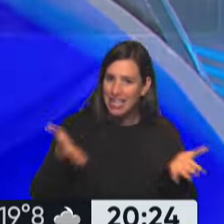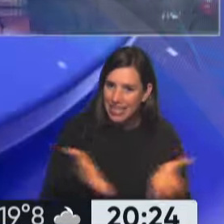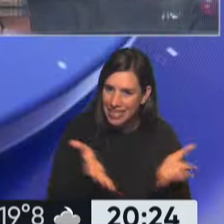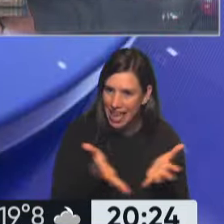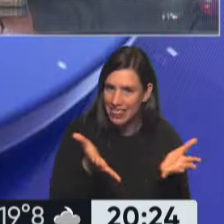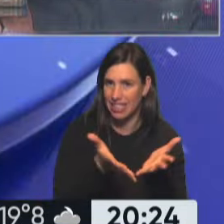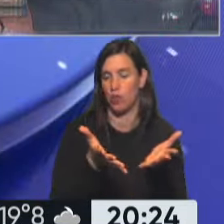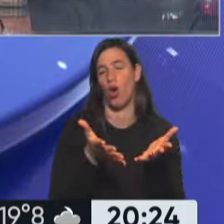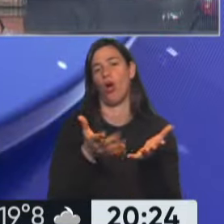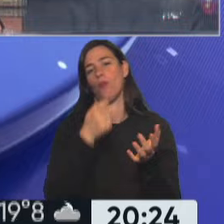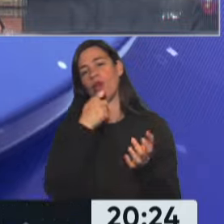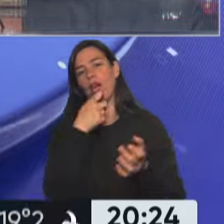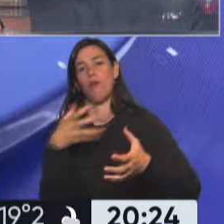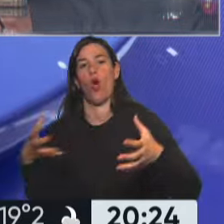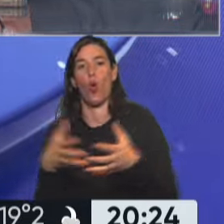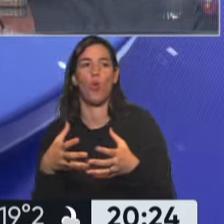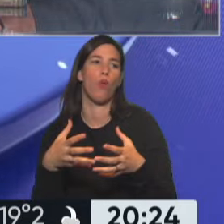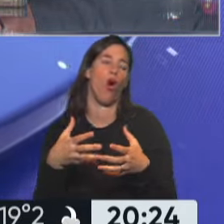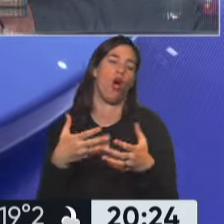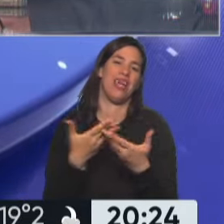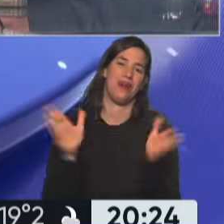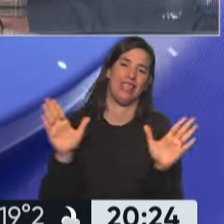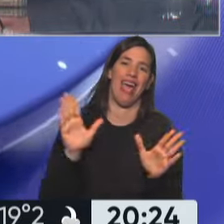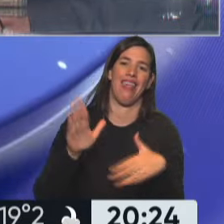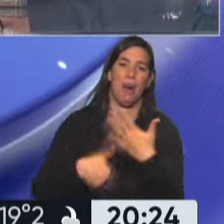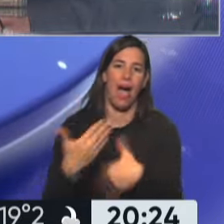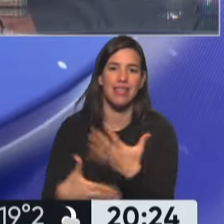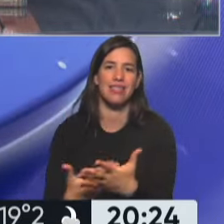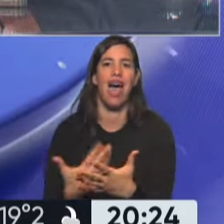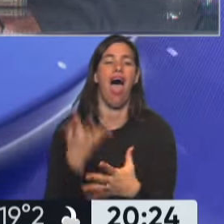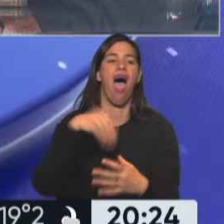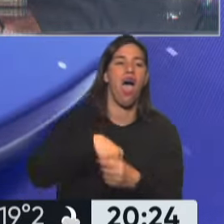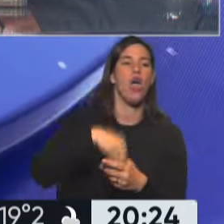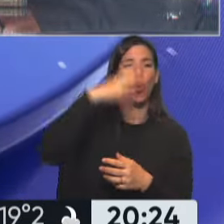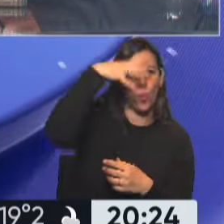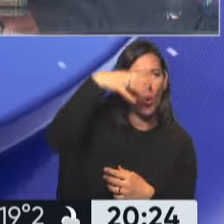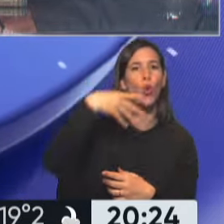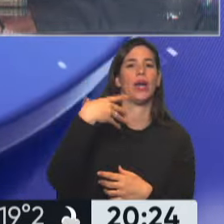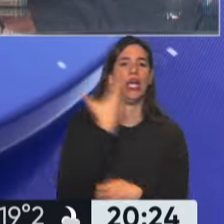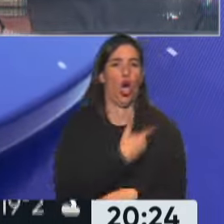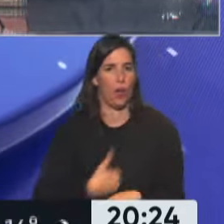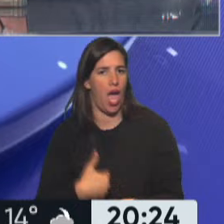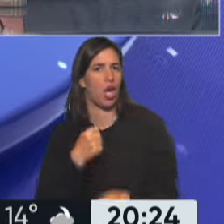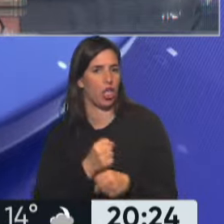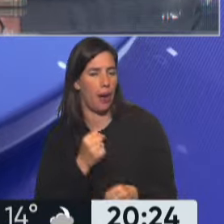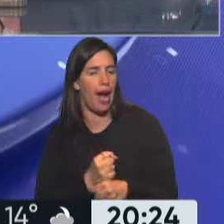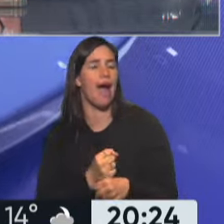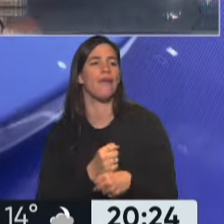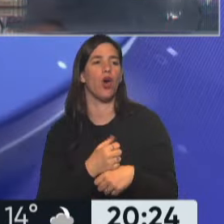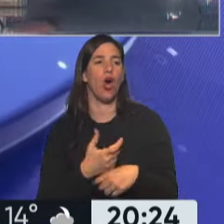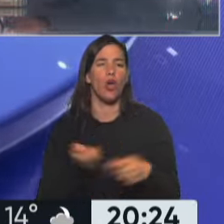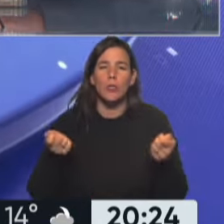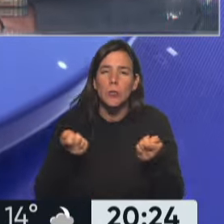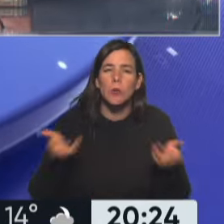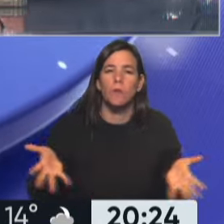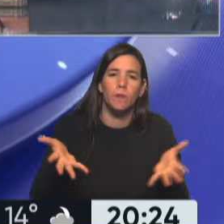y la incorporación del Pro más duro con Patricia en el gobierno Con qué Cuál es el estímulo que que